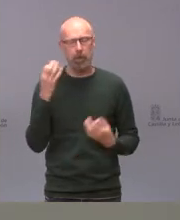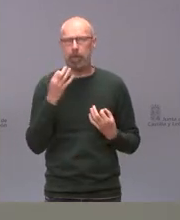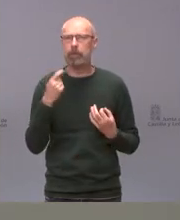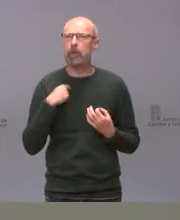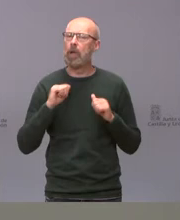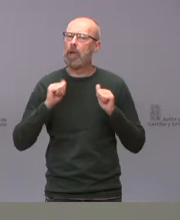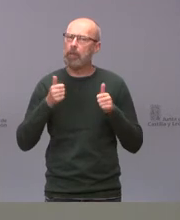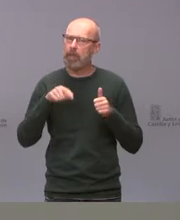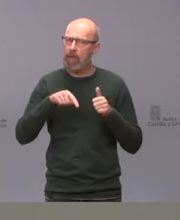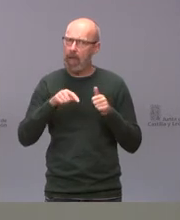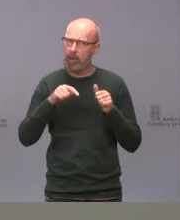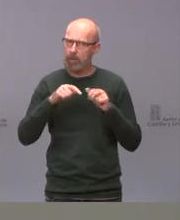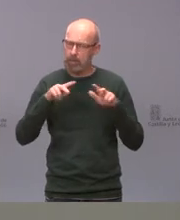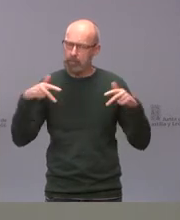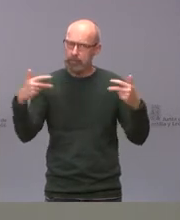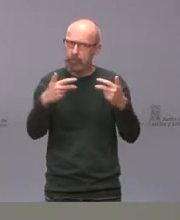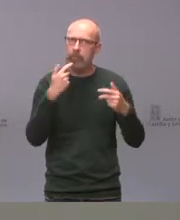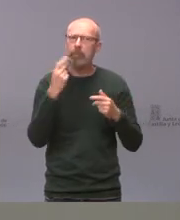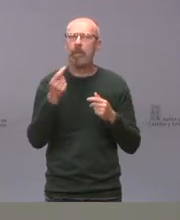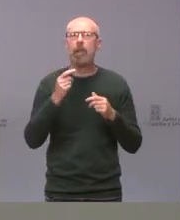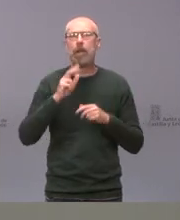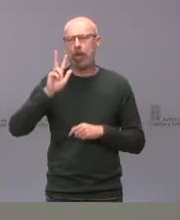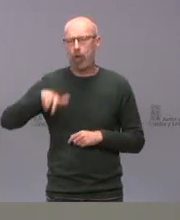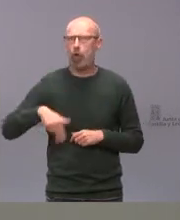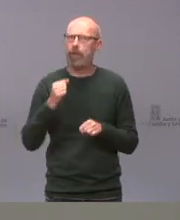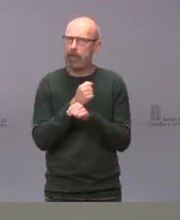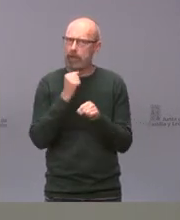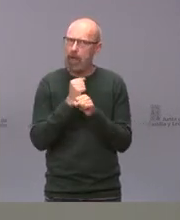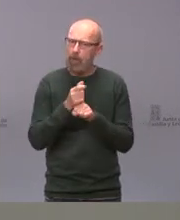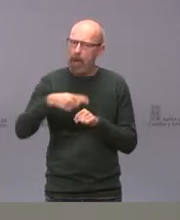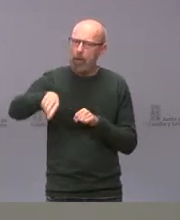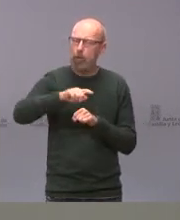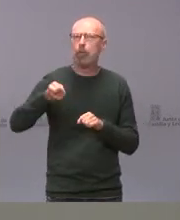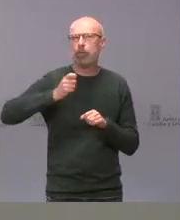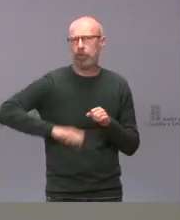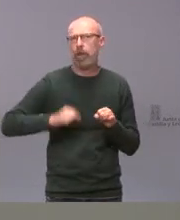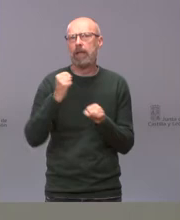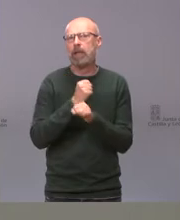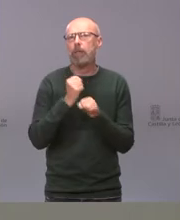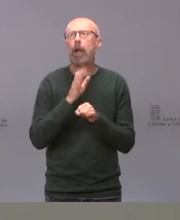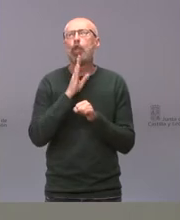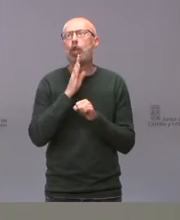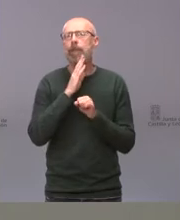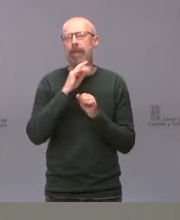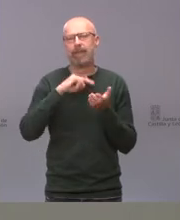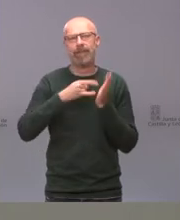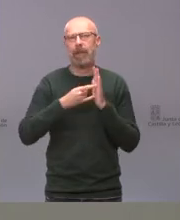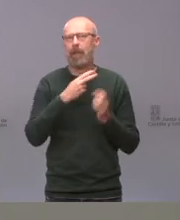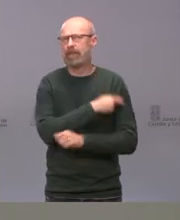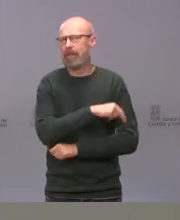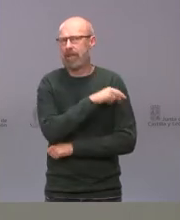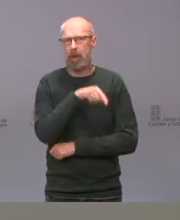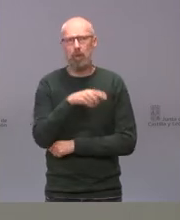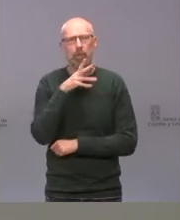prensa reconociendo el trabajo a todos los profesionales que trabajan en nuestro sistema sanitario. Es absolutamente extraordinario